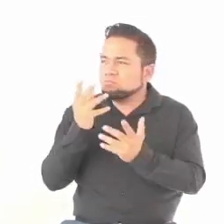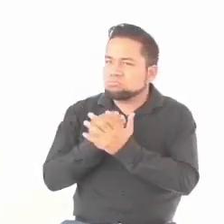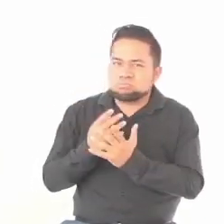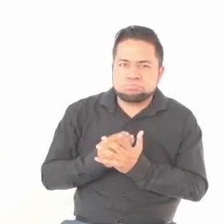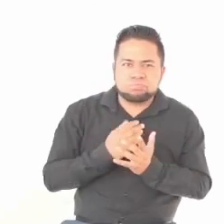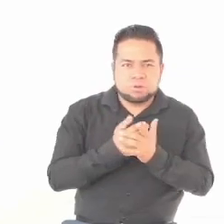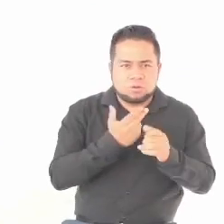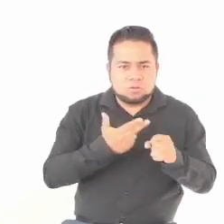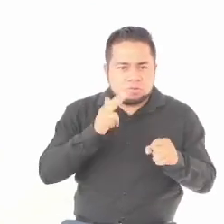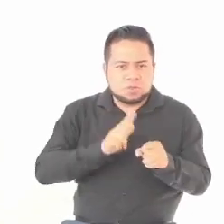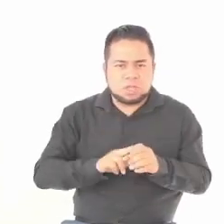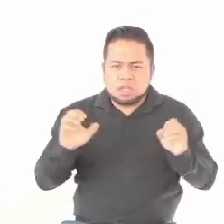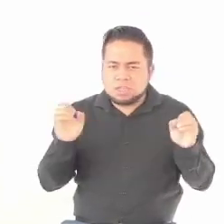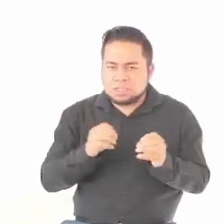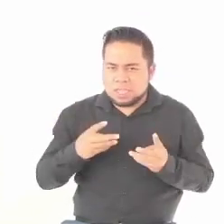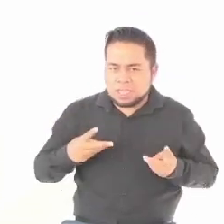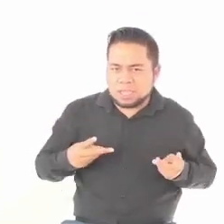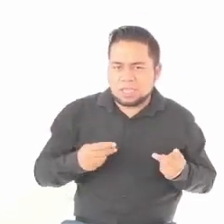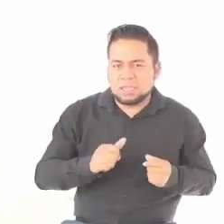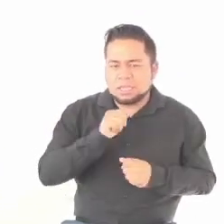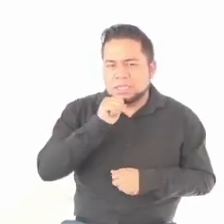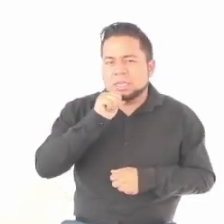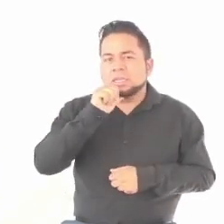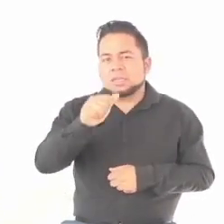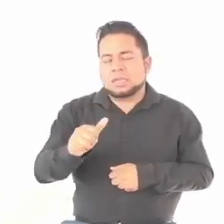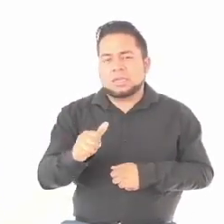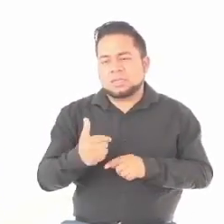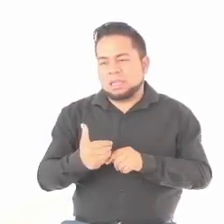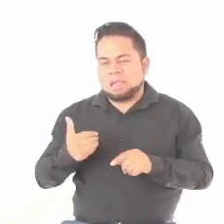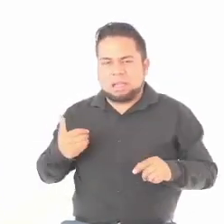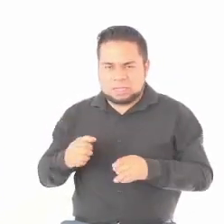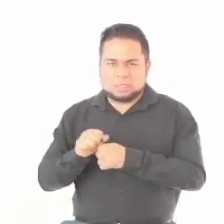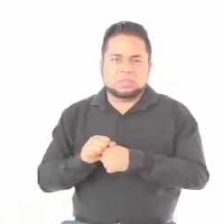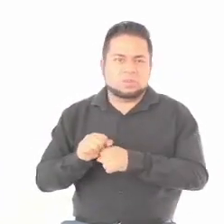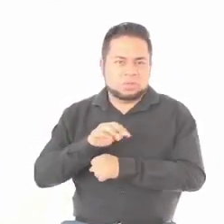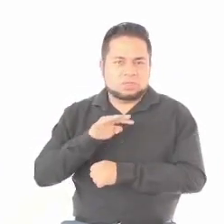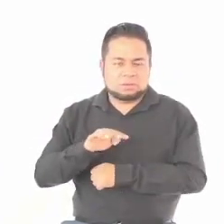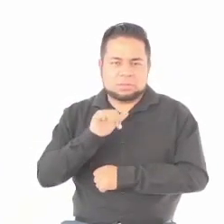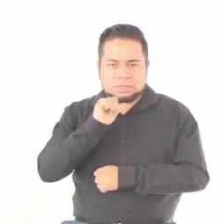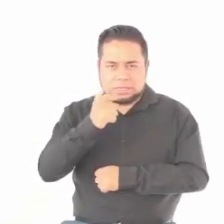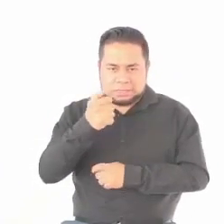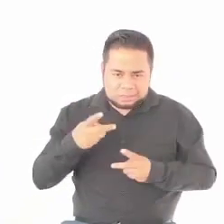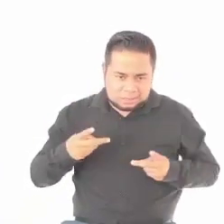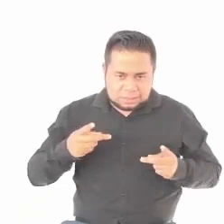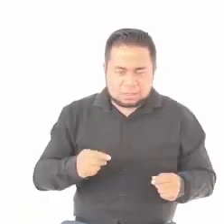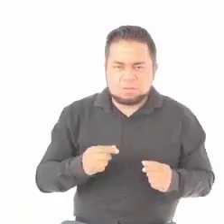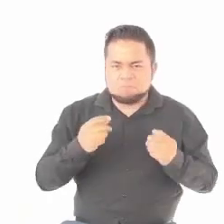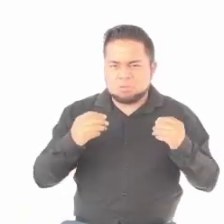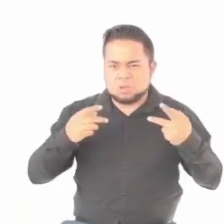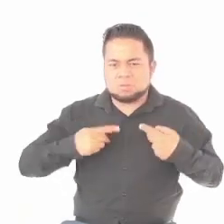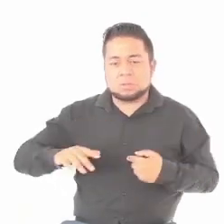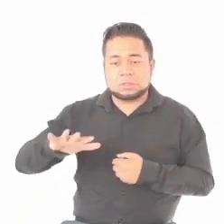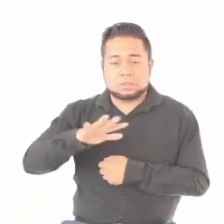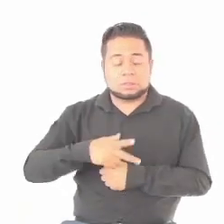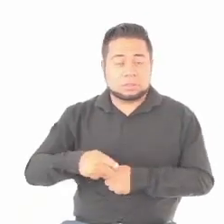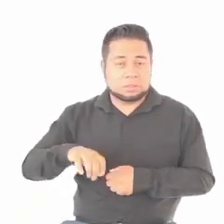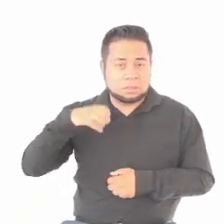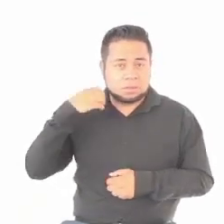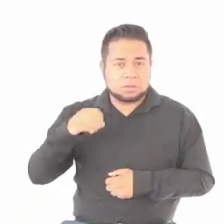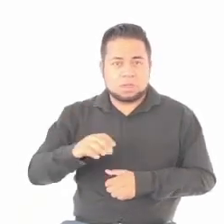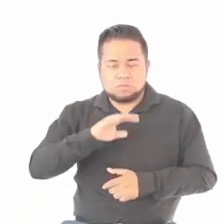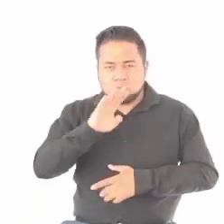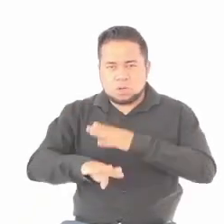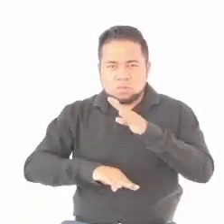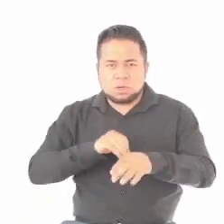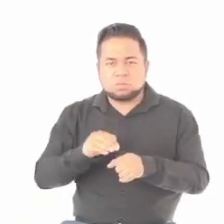de hospitalaria durante esta crisis sanitaria. Cientos de oaxaqueños pierden la vida por